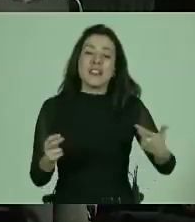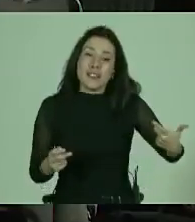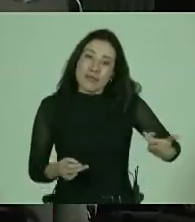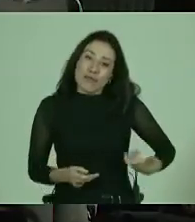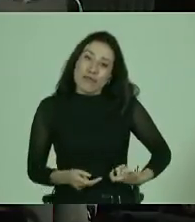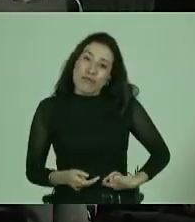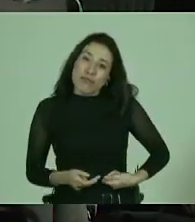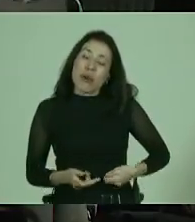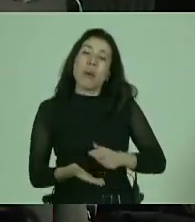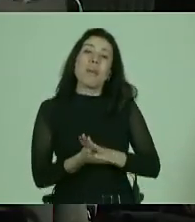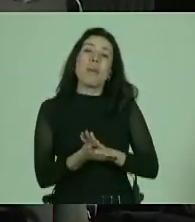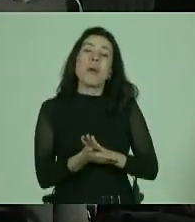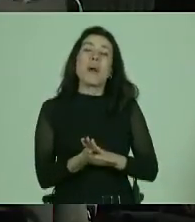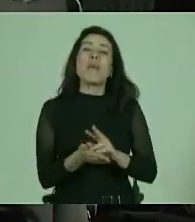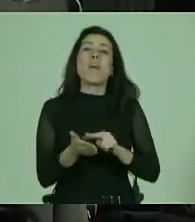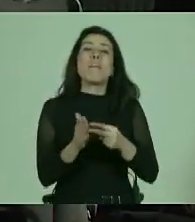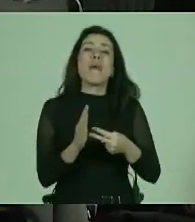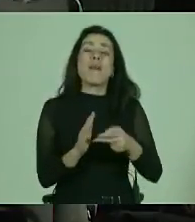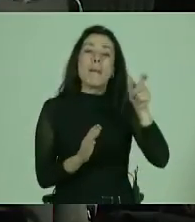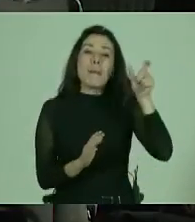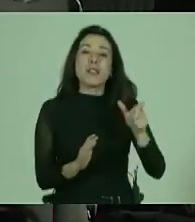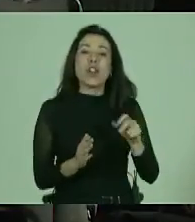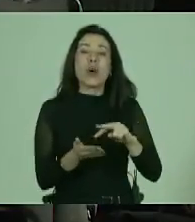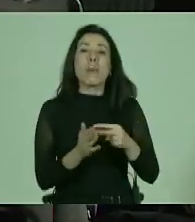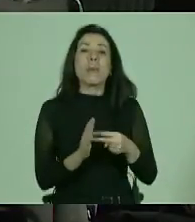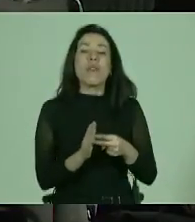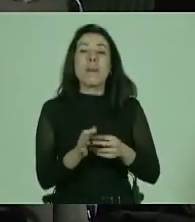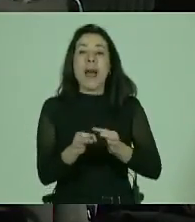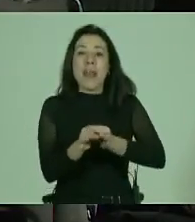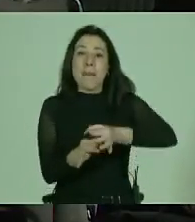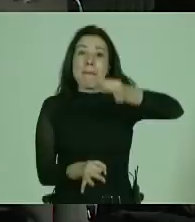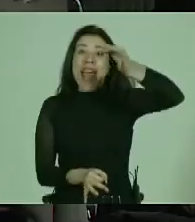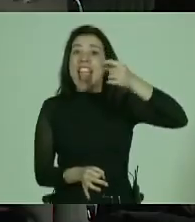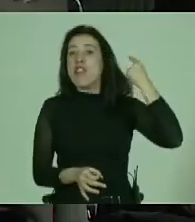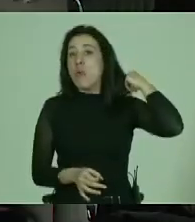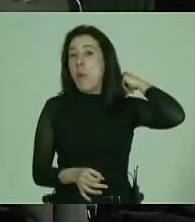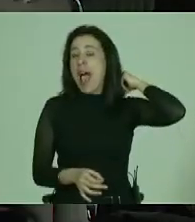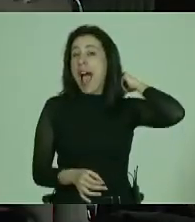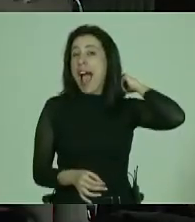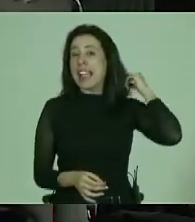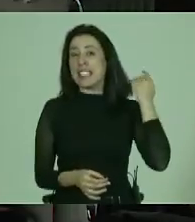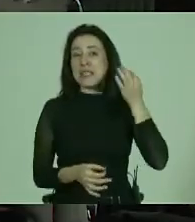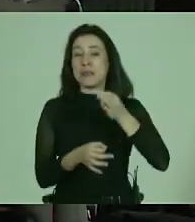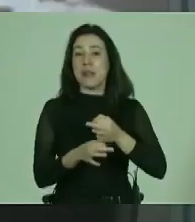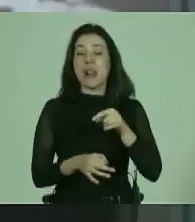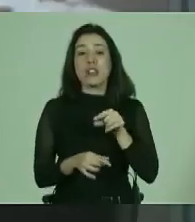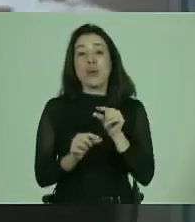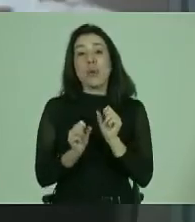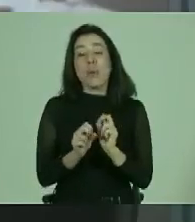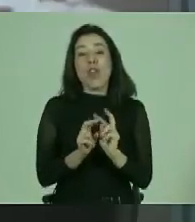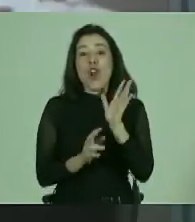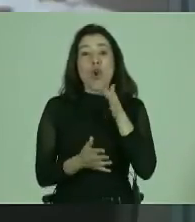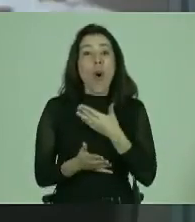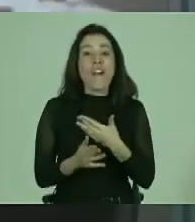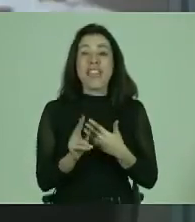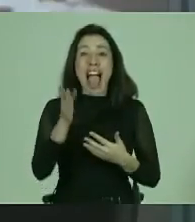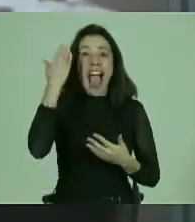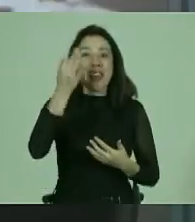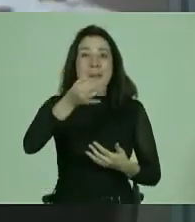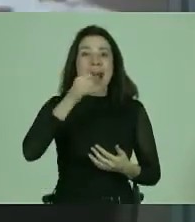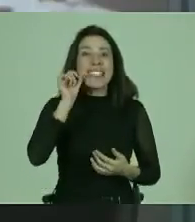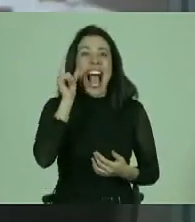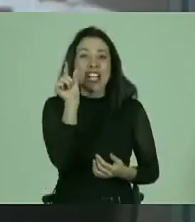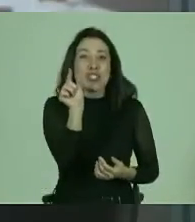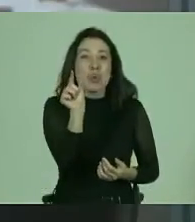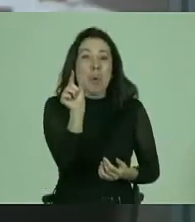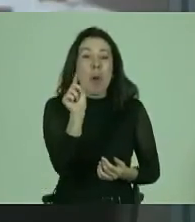a las problemas que tenían las personas que tenían un problema de lesión medular entonces era lo poco que se podía hacer una vía ni viagra